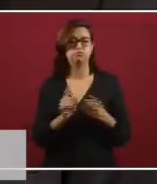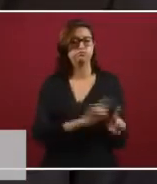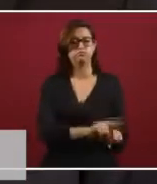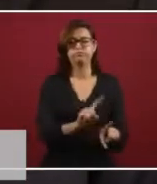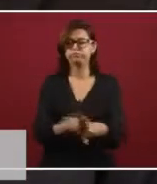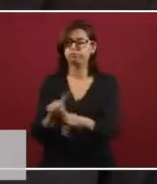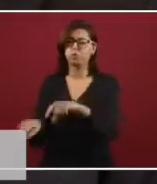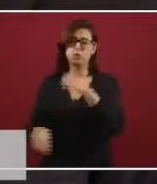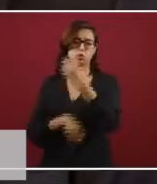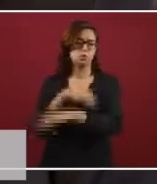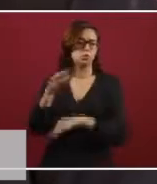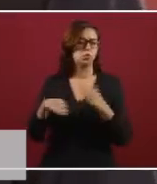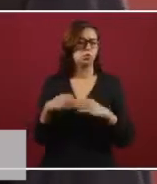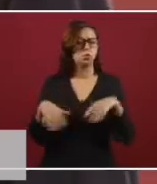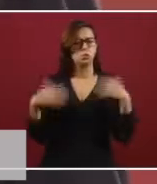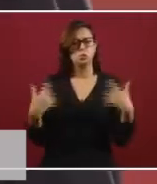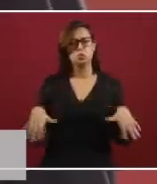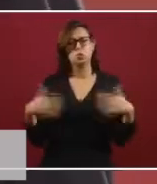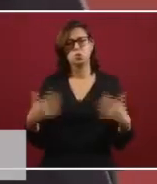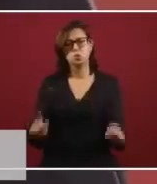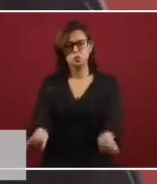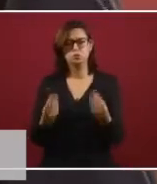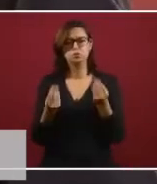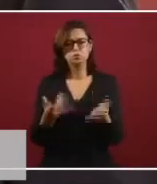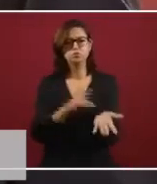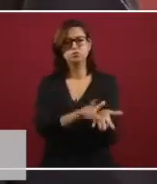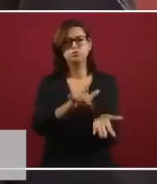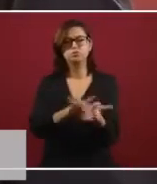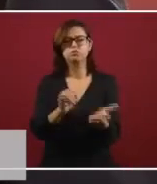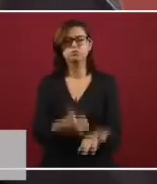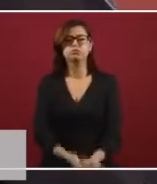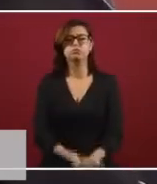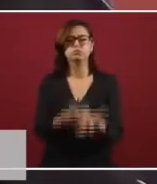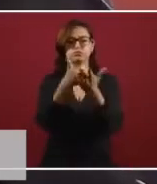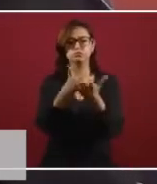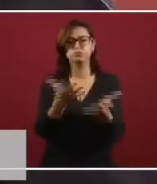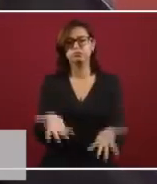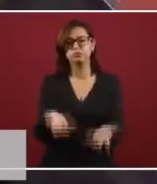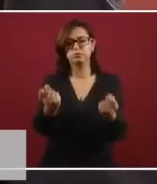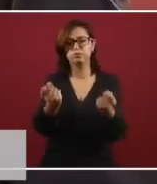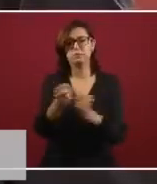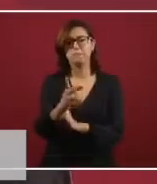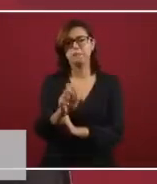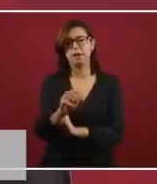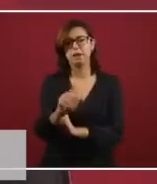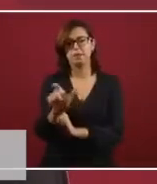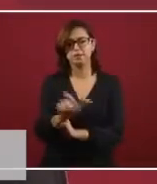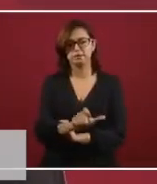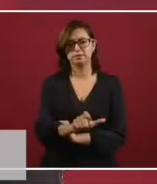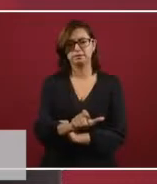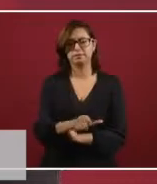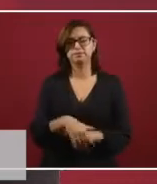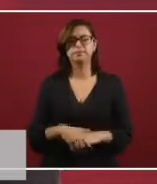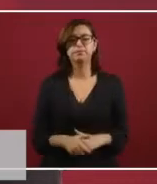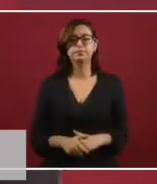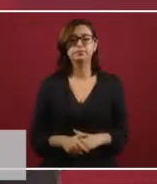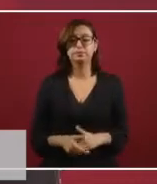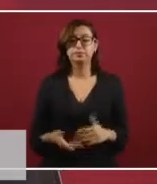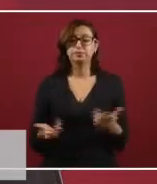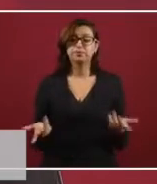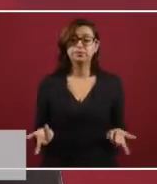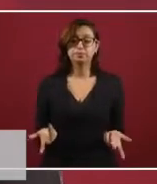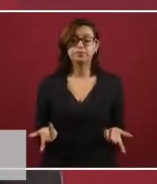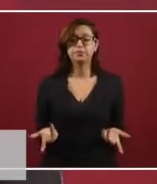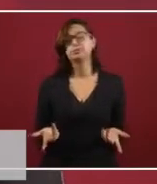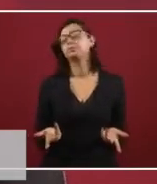Sin embargo, se llevaron miles de millones de pesos. Los excedentes que deriven de esta inversión a la mitad del sexenio serán para rescatar al campo y lograr